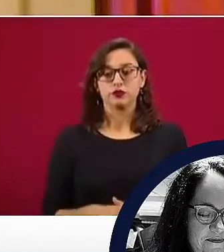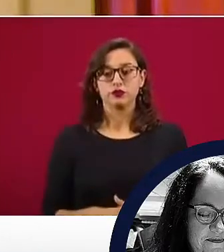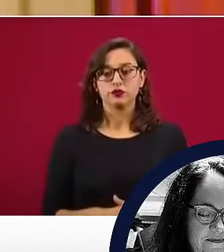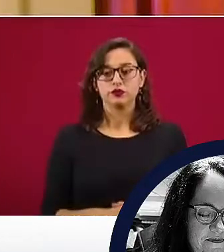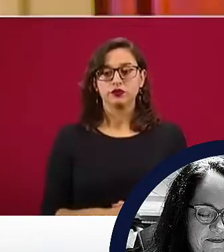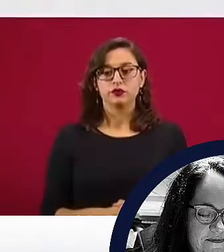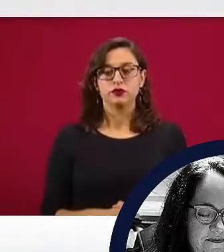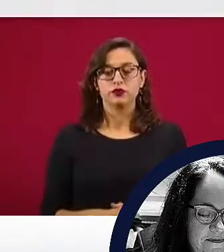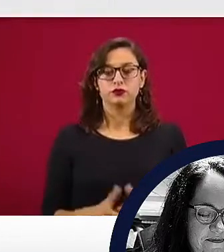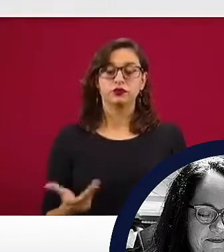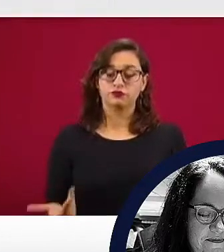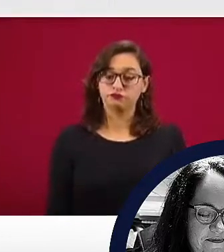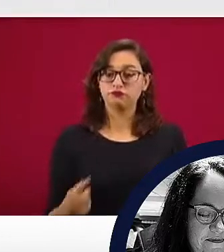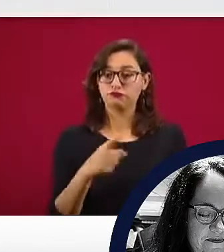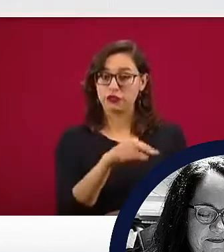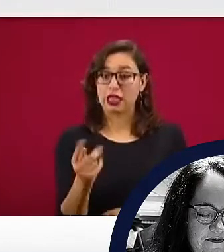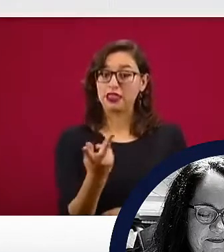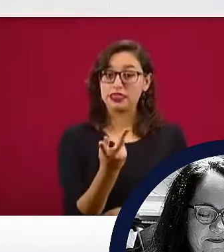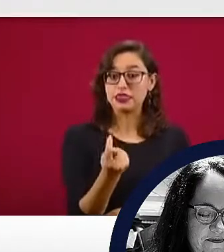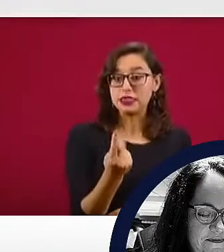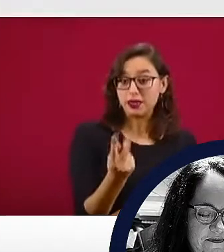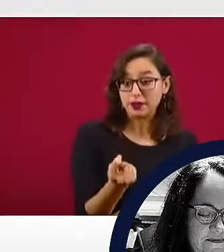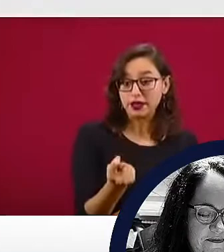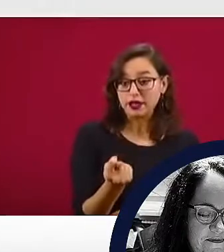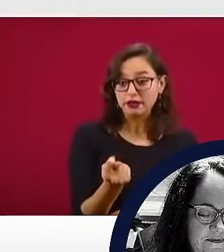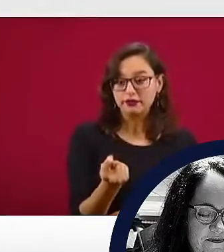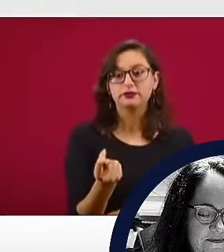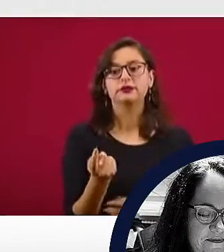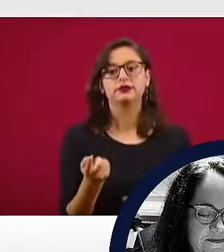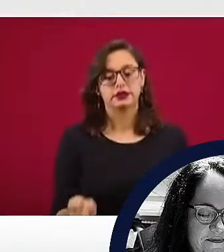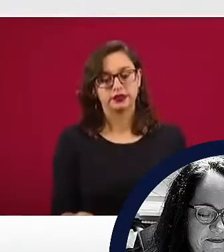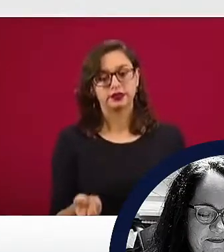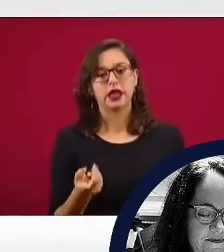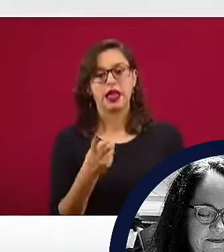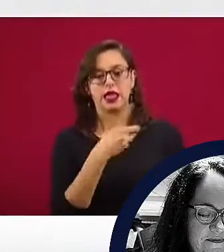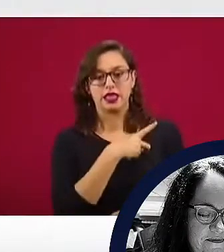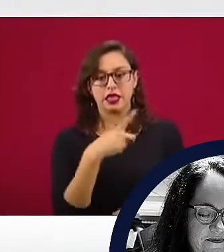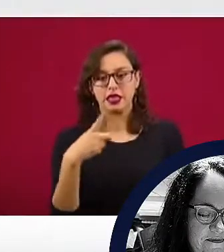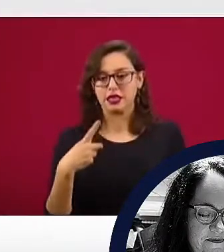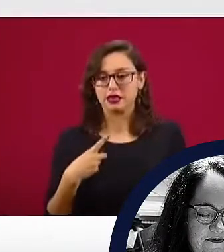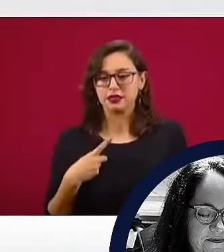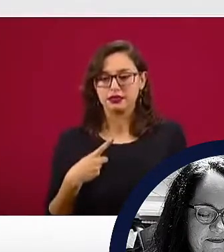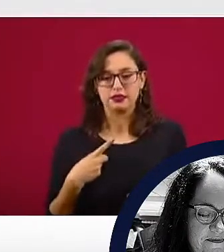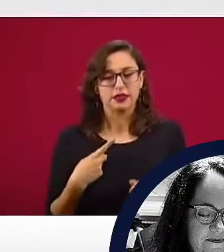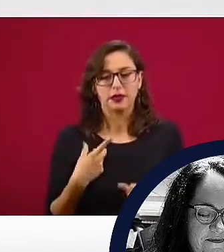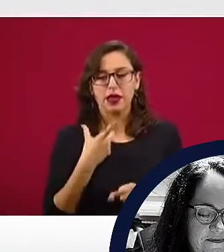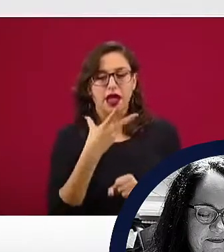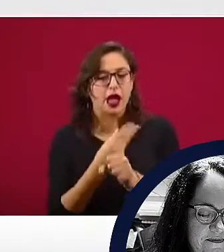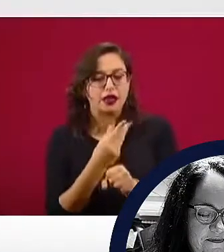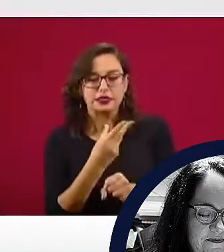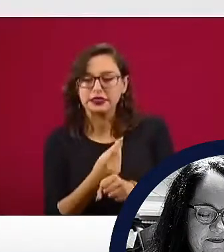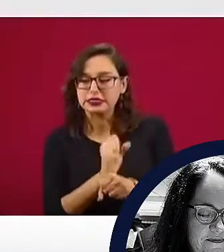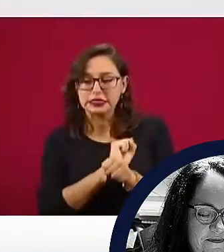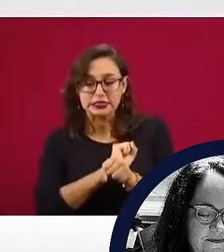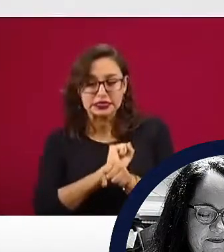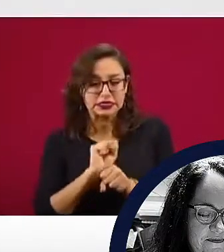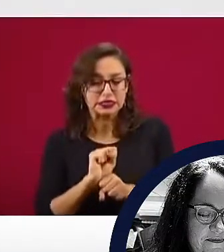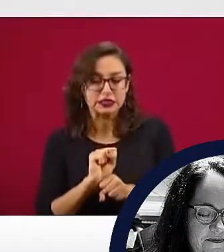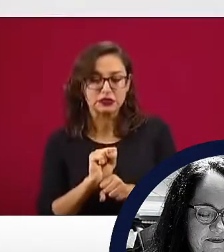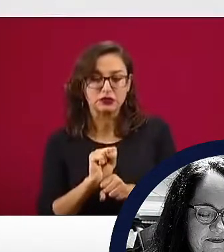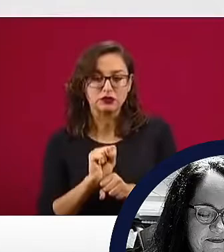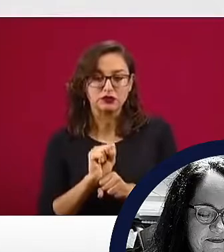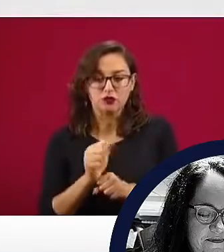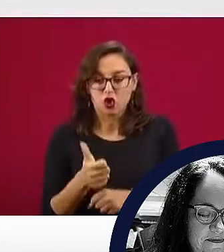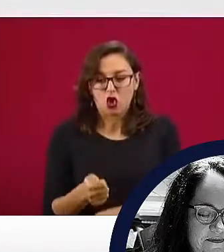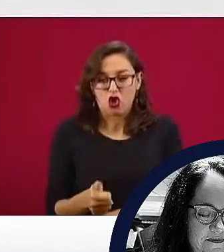es muy preocupante lo que va a pasar con los chavos y chavas, niños y niñas con discapacidad.